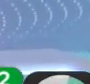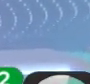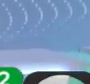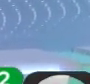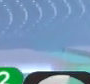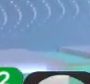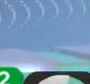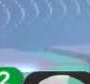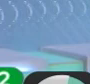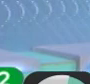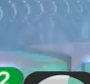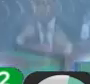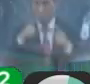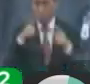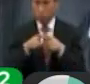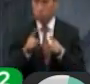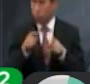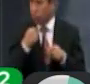la carga boliviana.